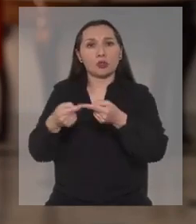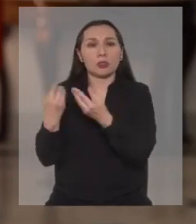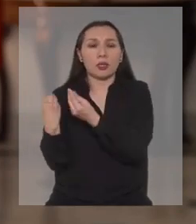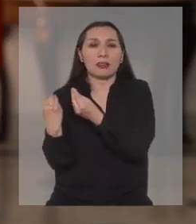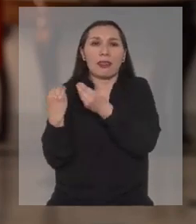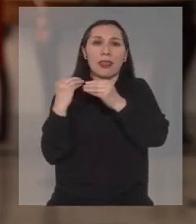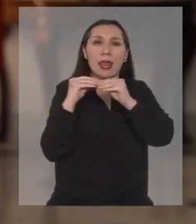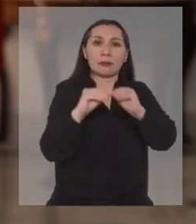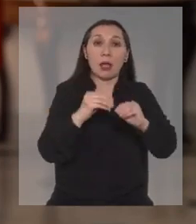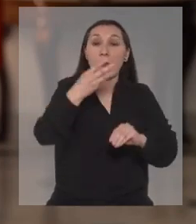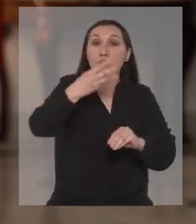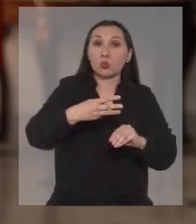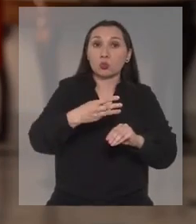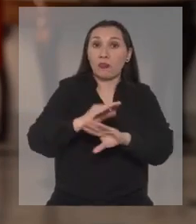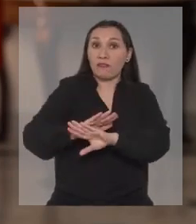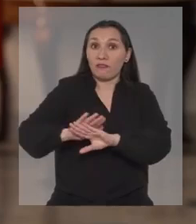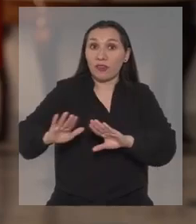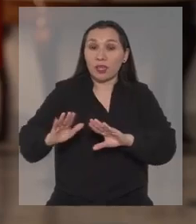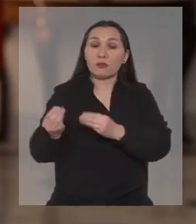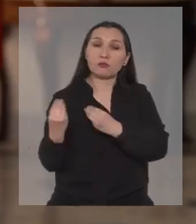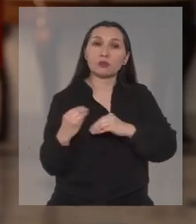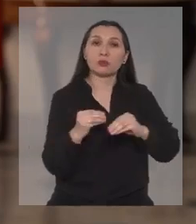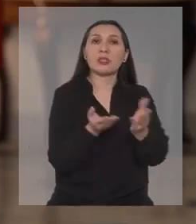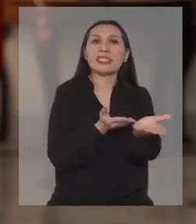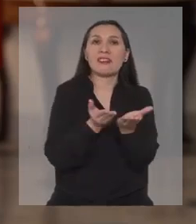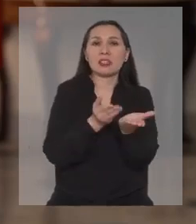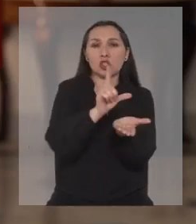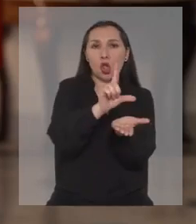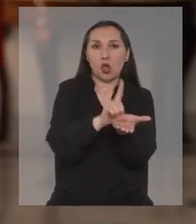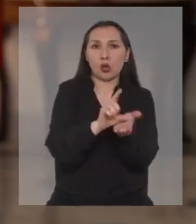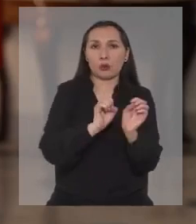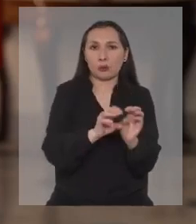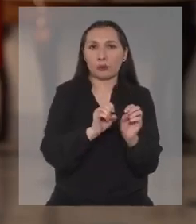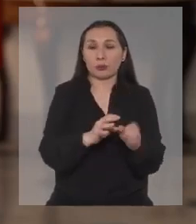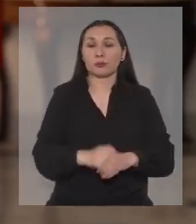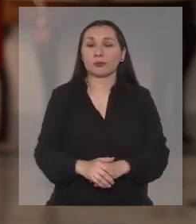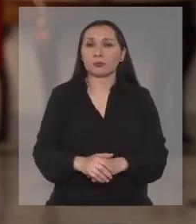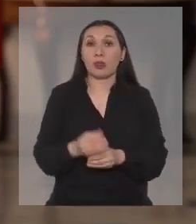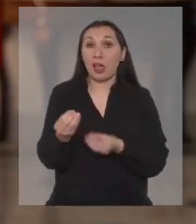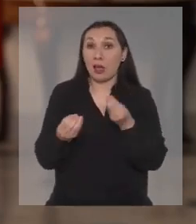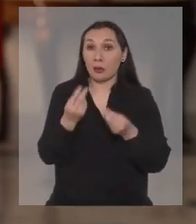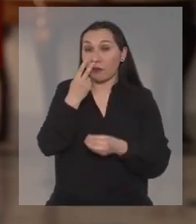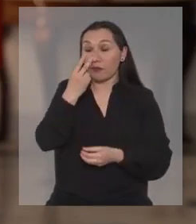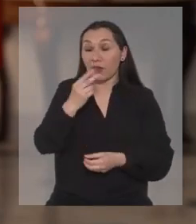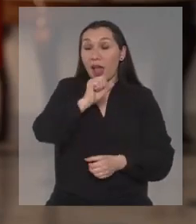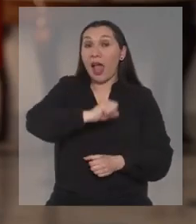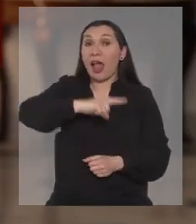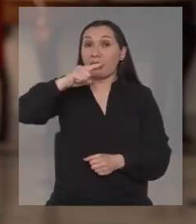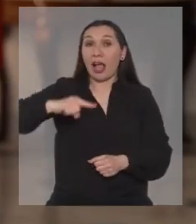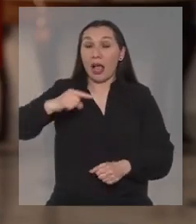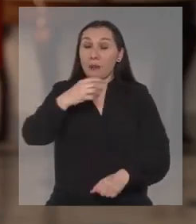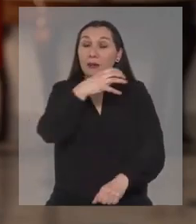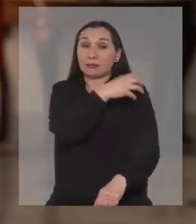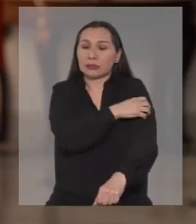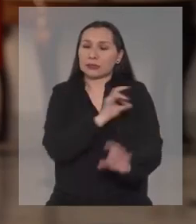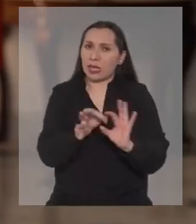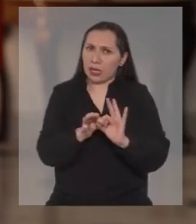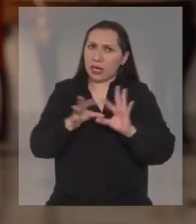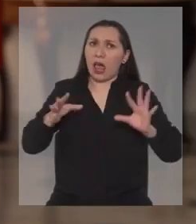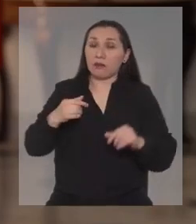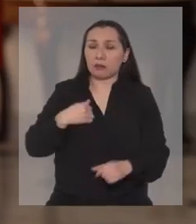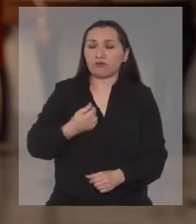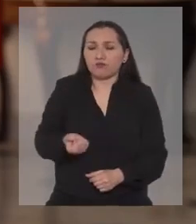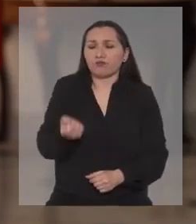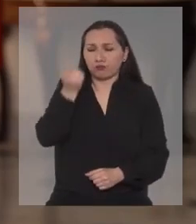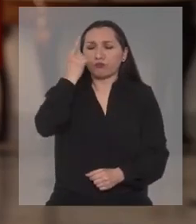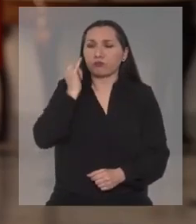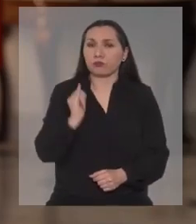proceso de traspaso desde las municipalidades hacia los servicios locales lo que ha sucedido en atacama es grave y así